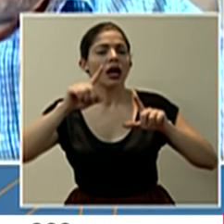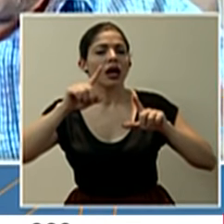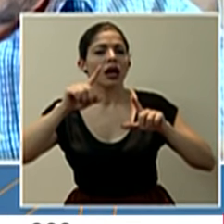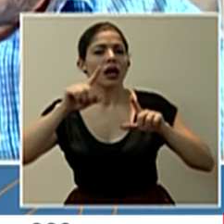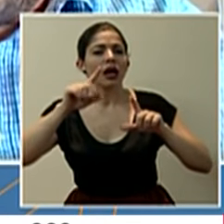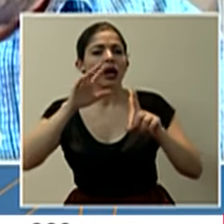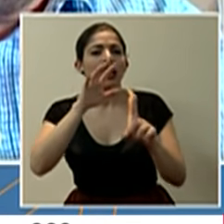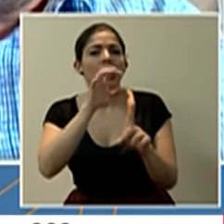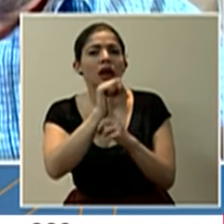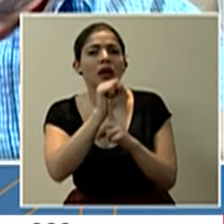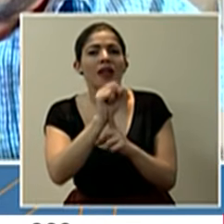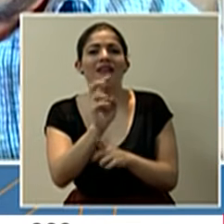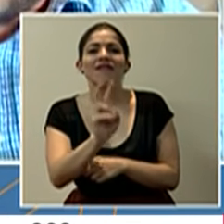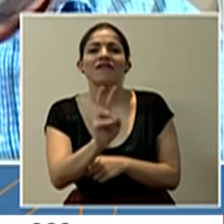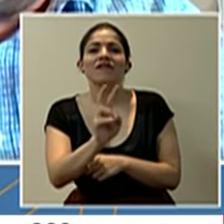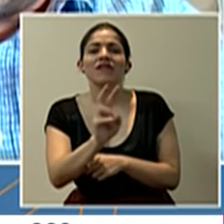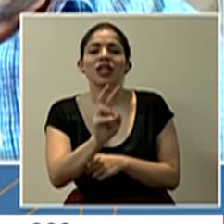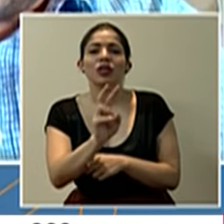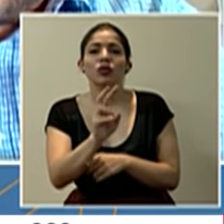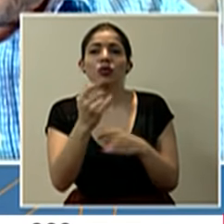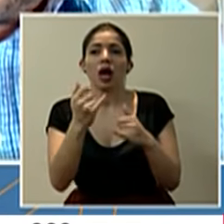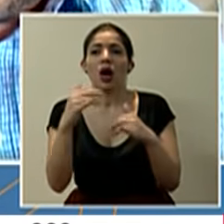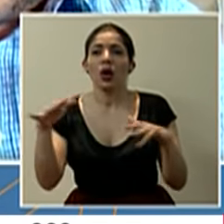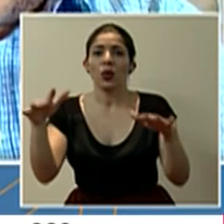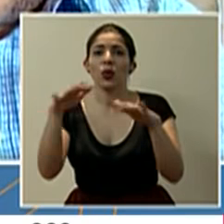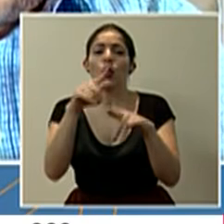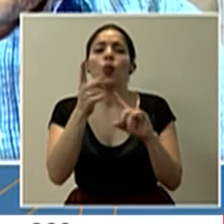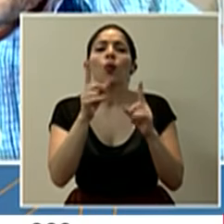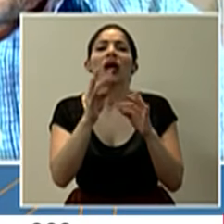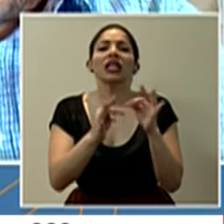la cepa del virus que está en el país.